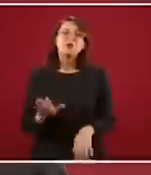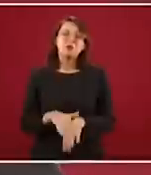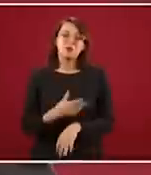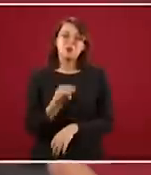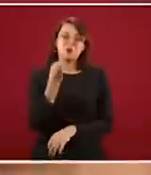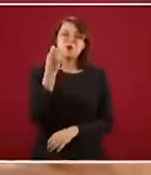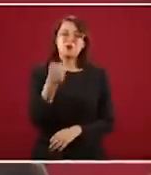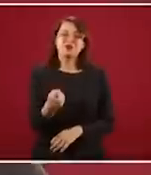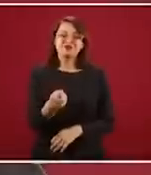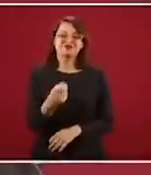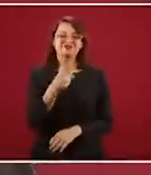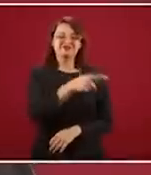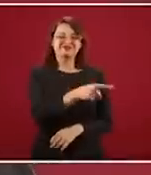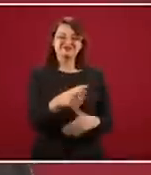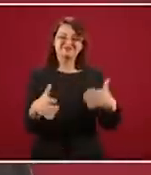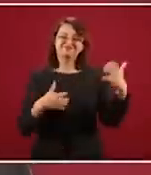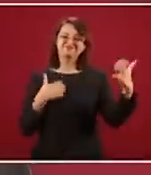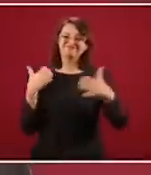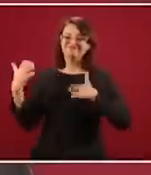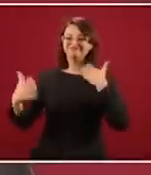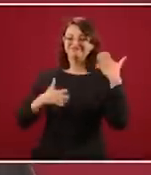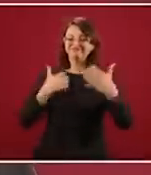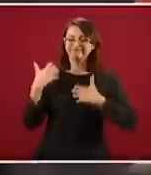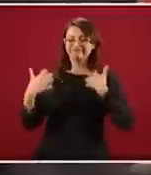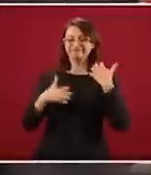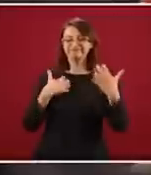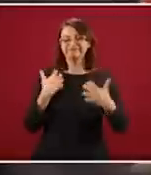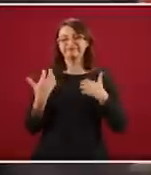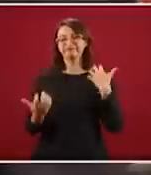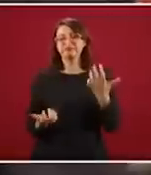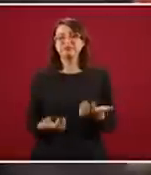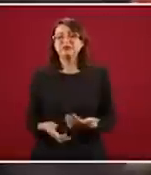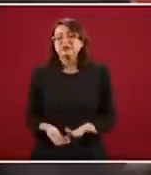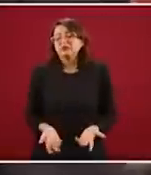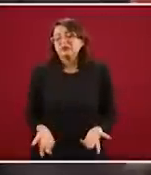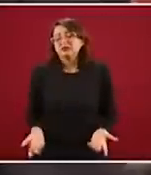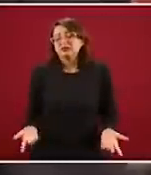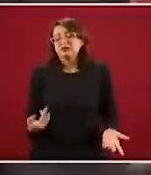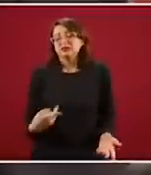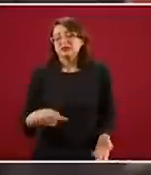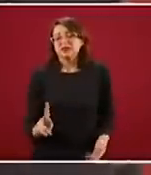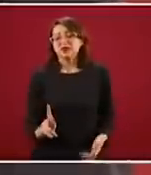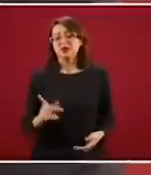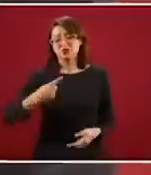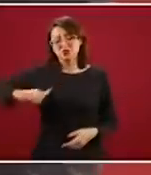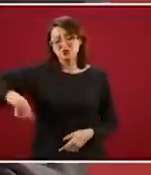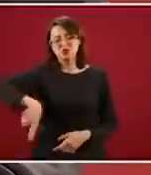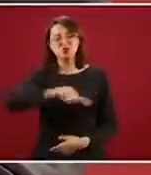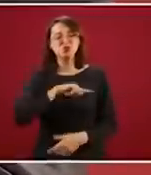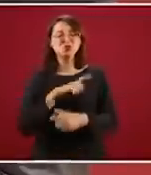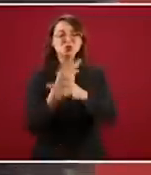eso su actuación. Pero tenemos que tener paciencia,